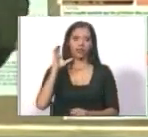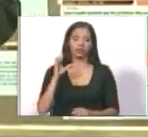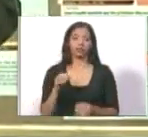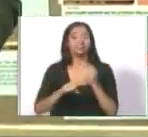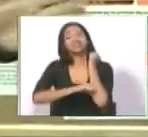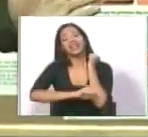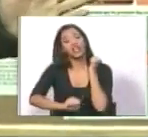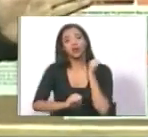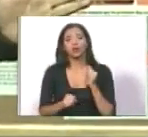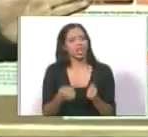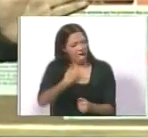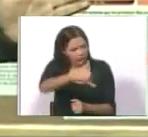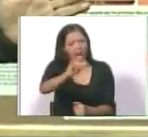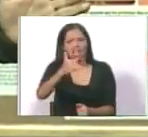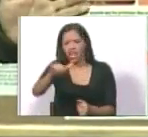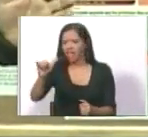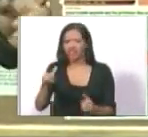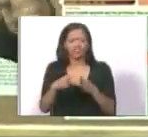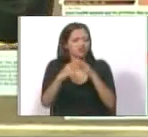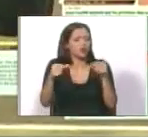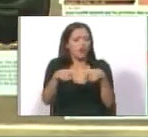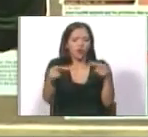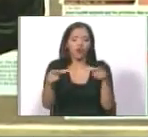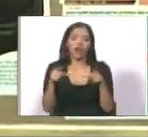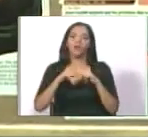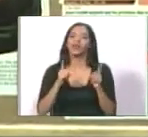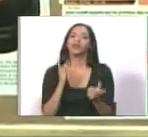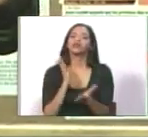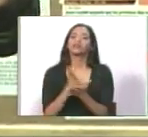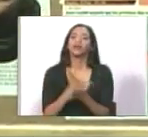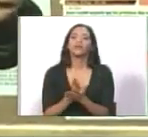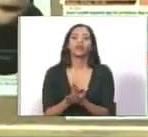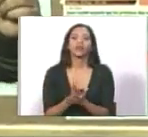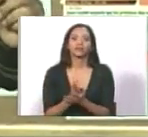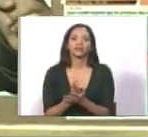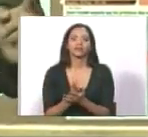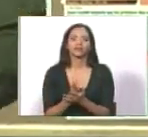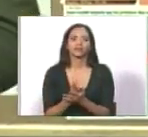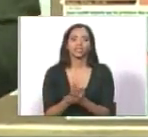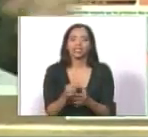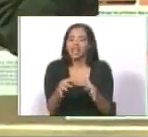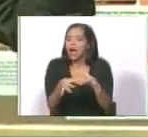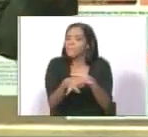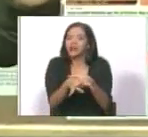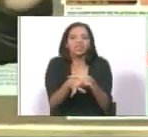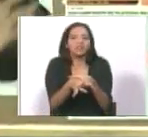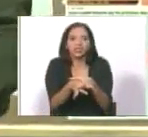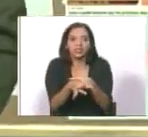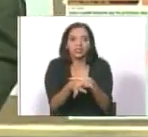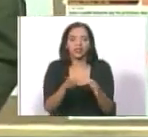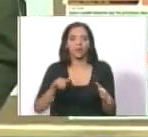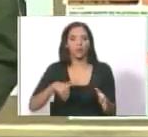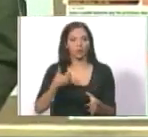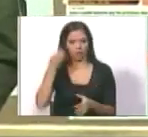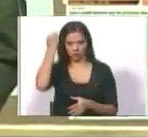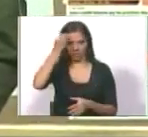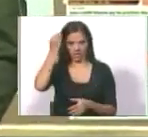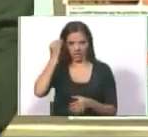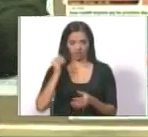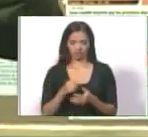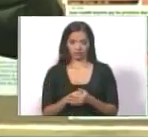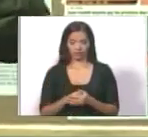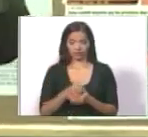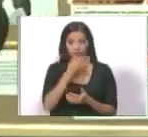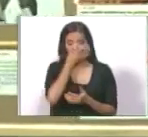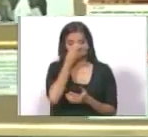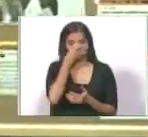Traidores, mire, va a haber en todas partes, pero siempre serán, pero la minoría más pequeña que podamos imaginar.